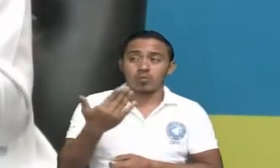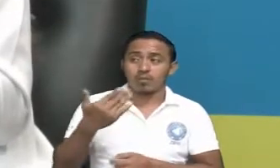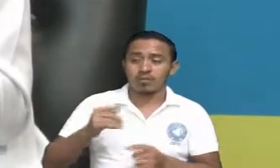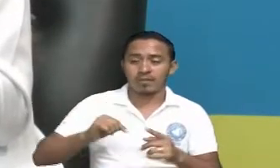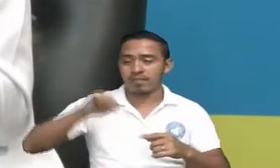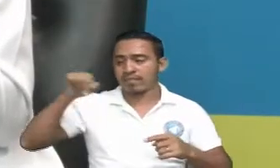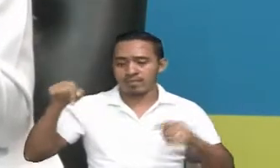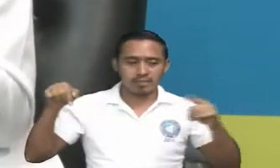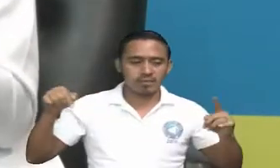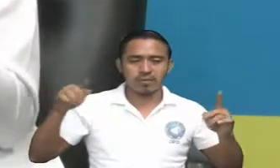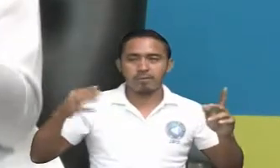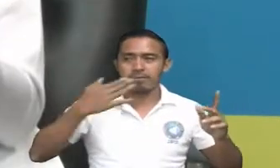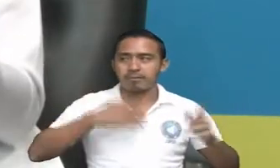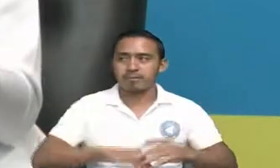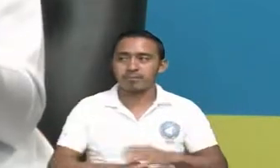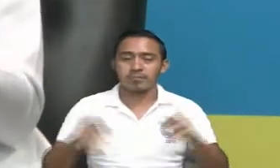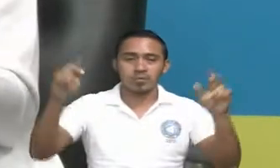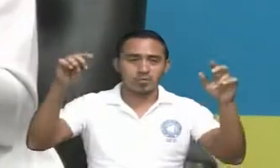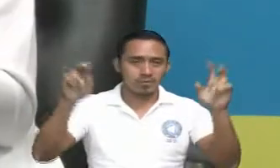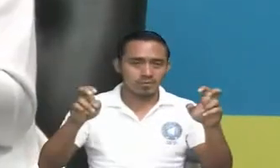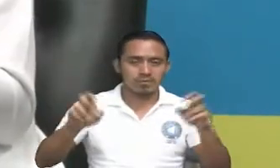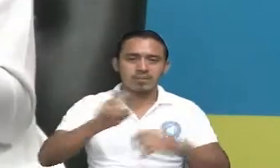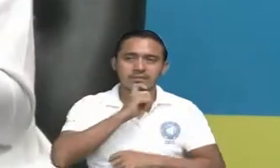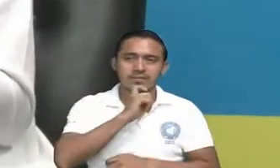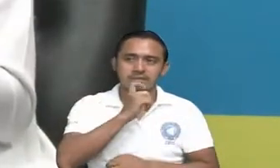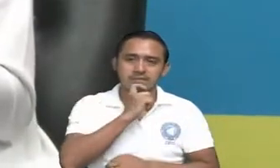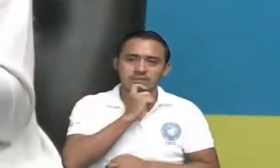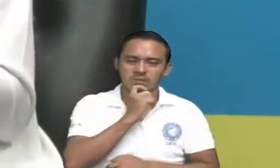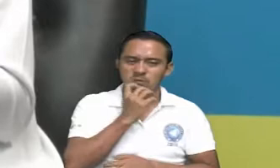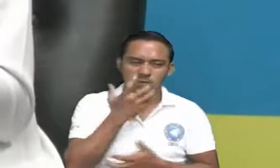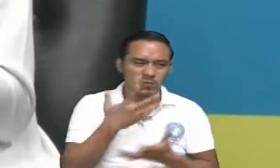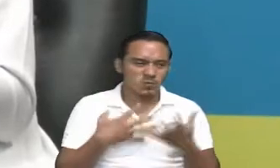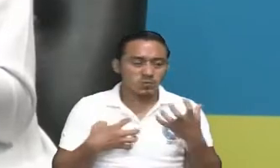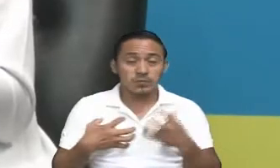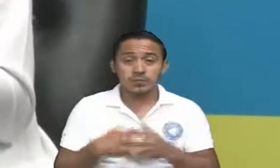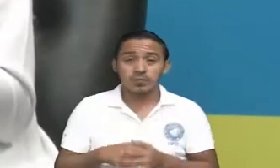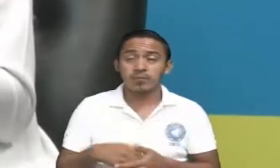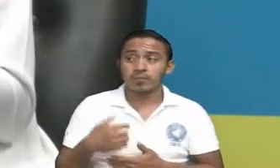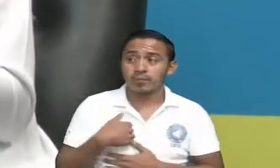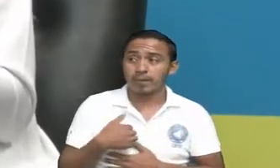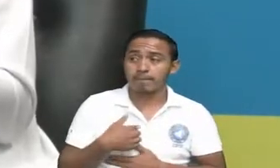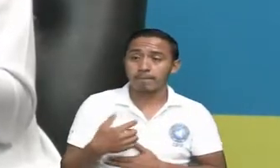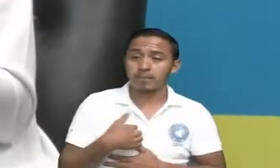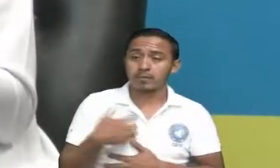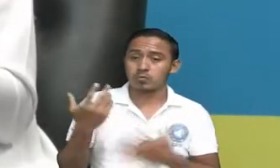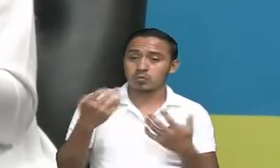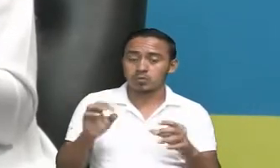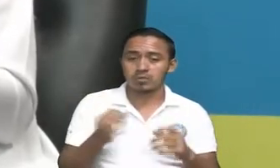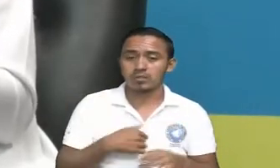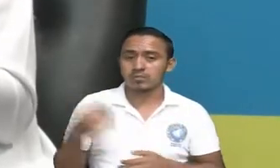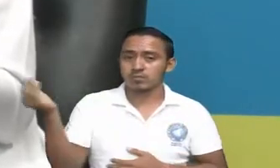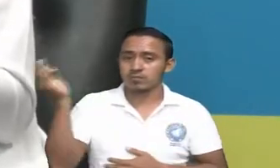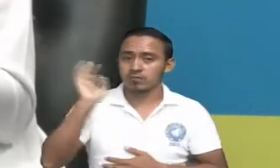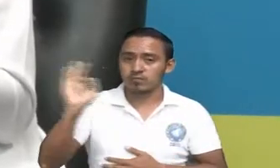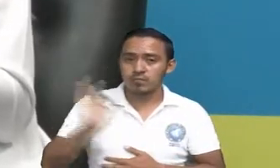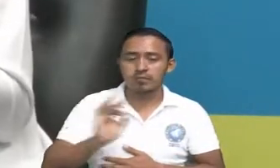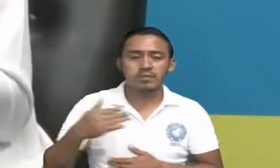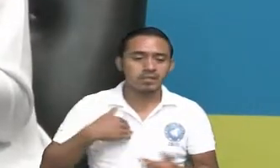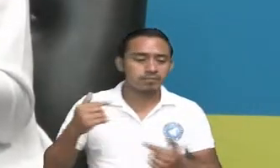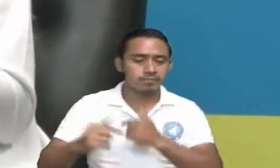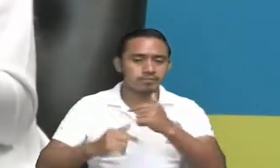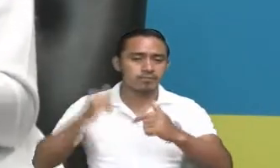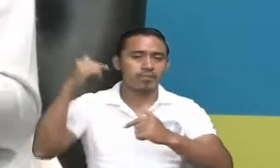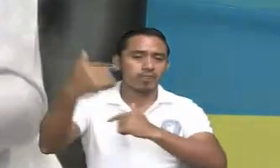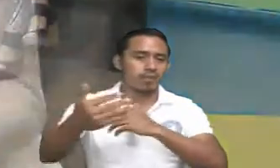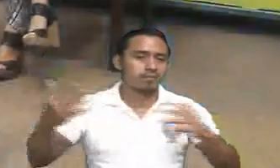Entonces, el tema de hoy es los celos enfermizos. Cuando yo sé de que lo que mis acciones, mis actitudes, ya están pasando el